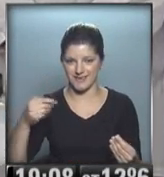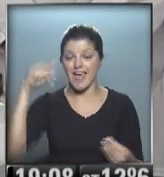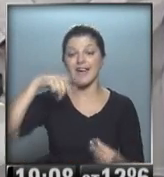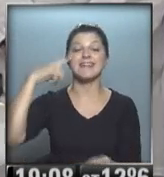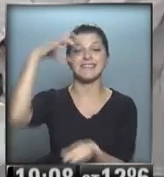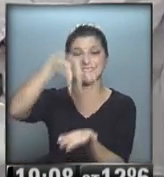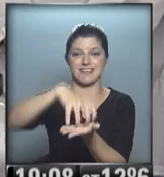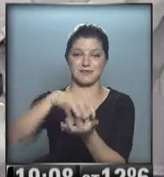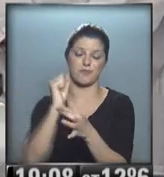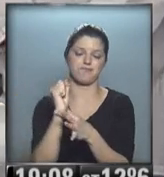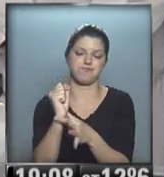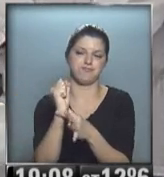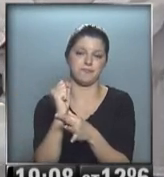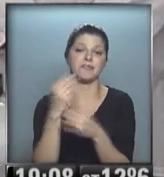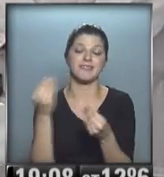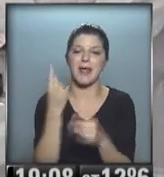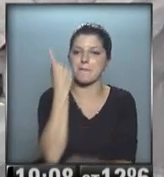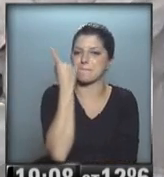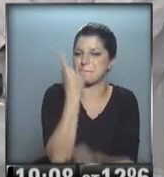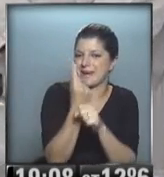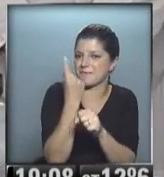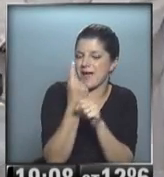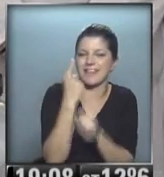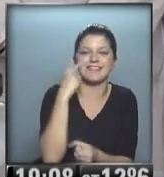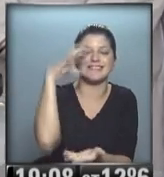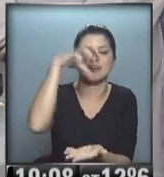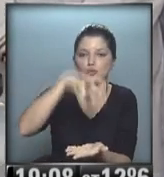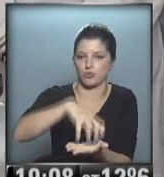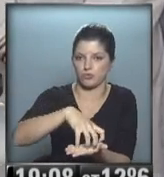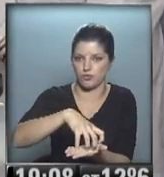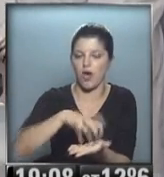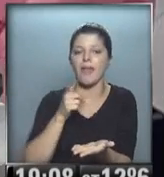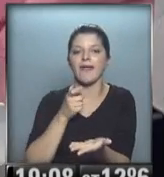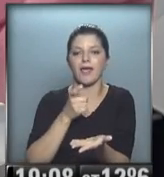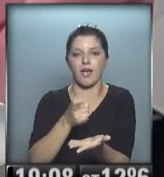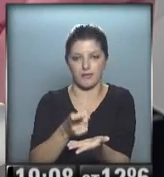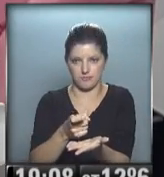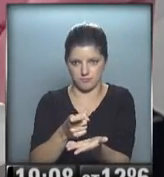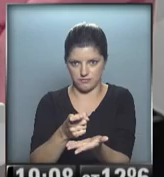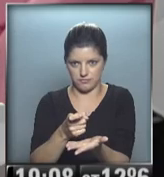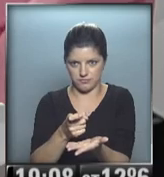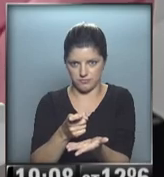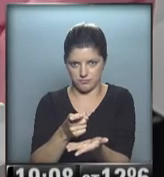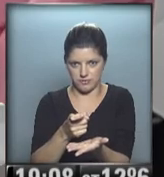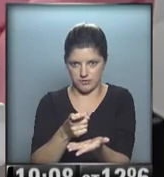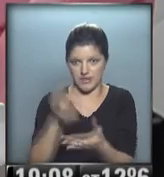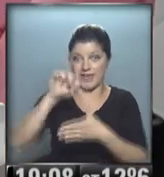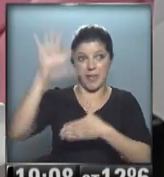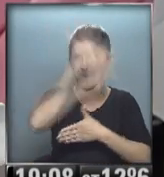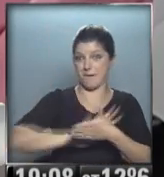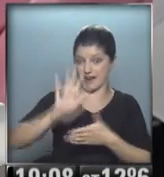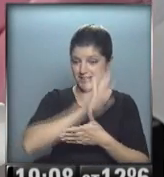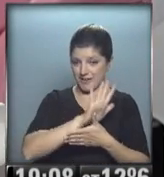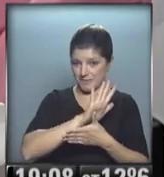de excelencia, primer instituto de oncología en las Américas,